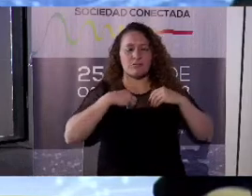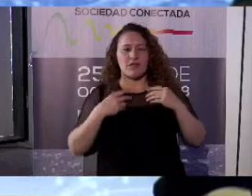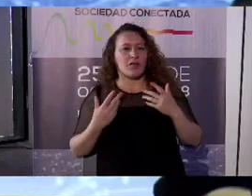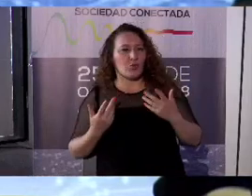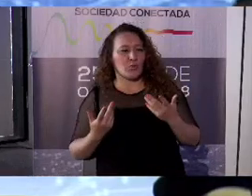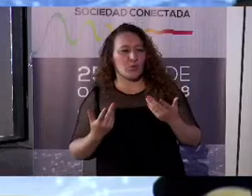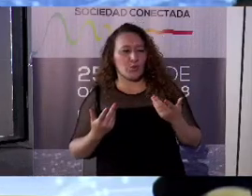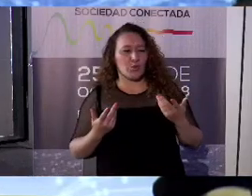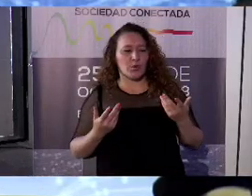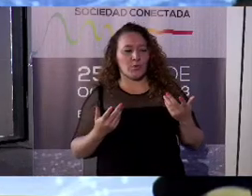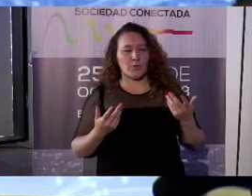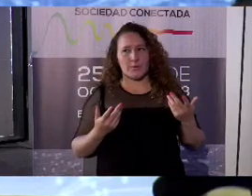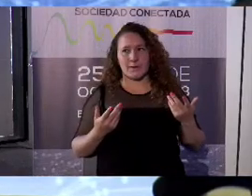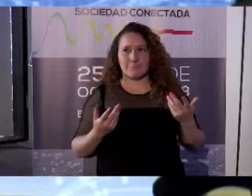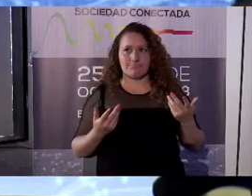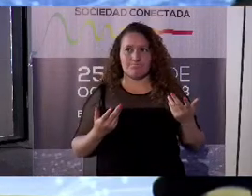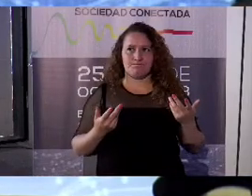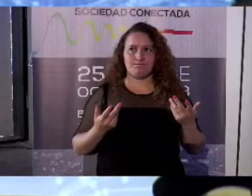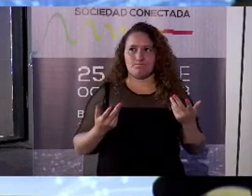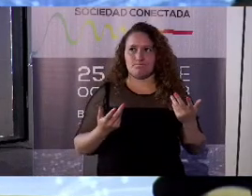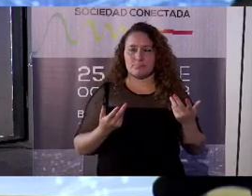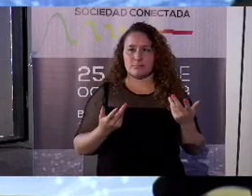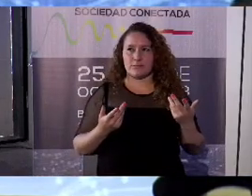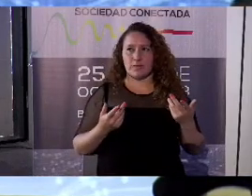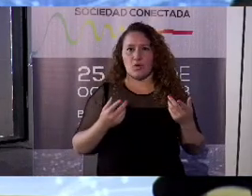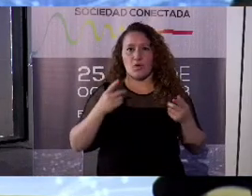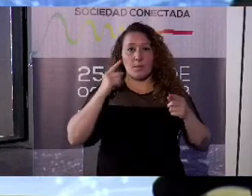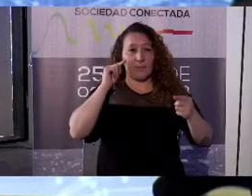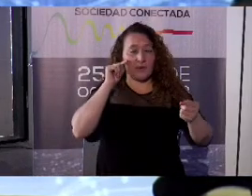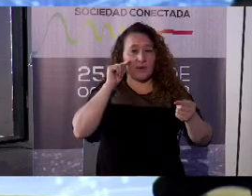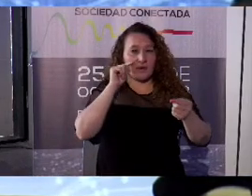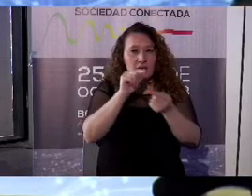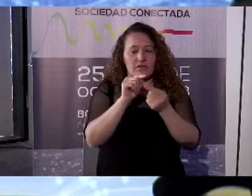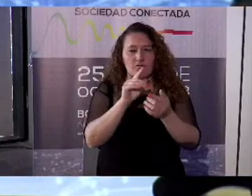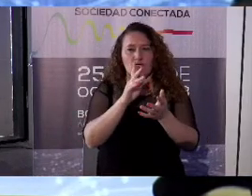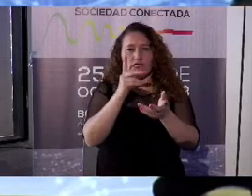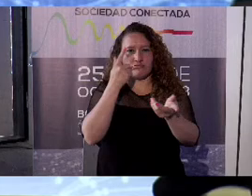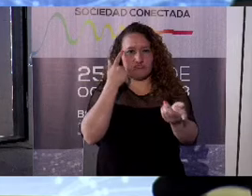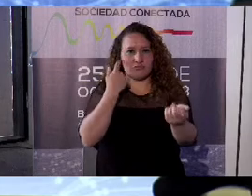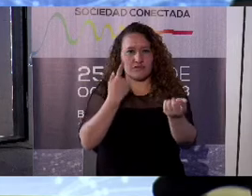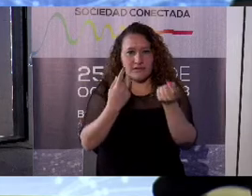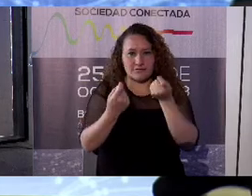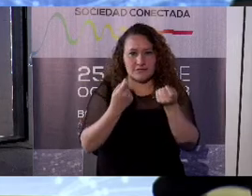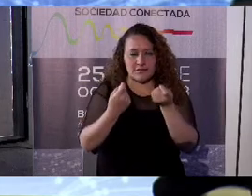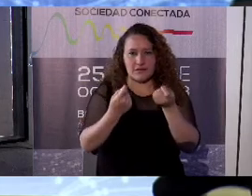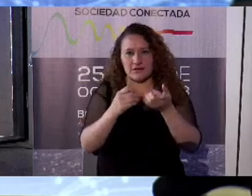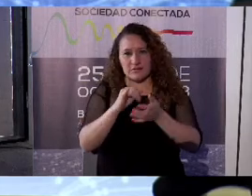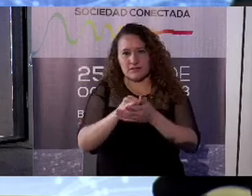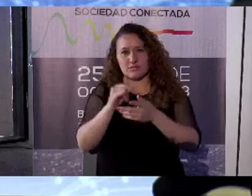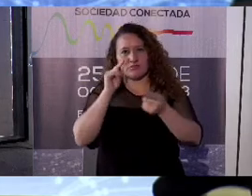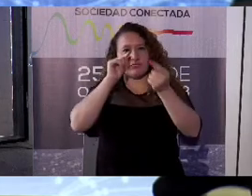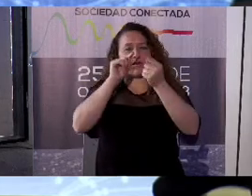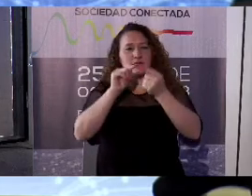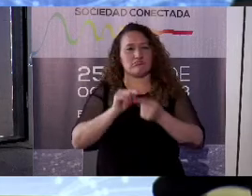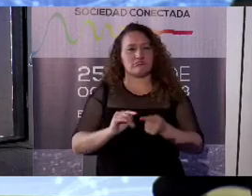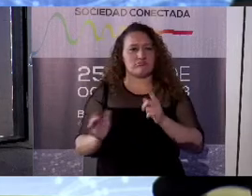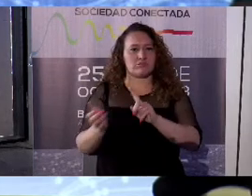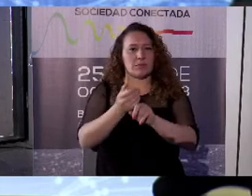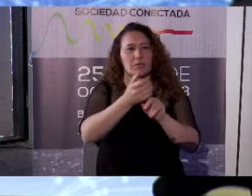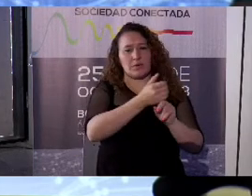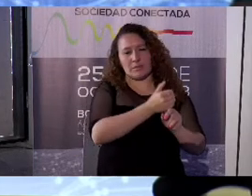tener una línea de eh de de objetivos una línea de de estrategias para alcanzar las metas que que nos hemos